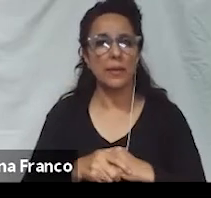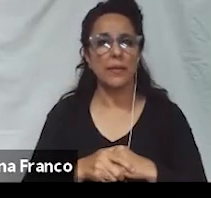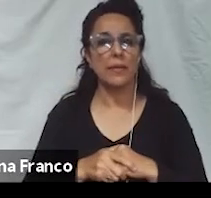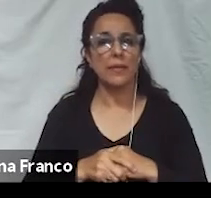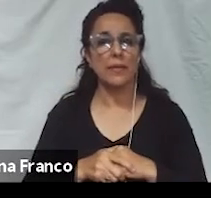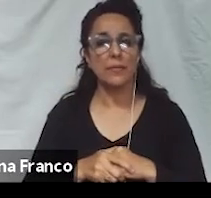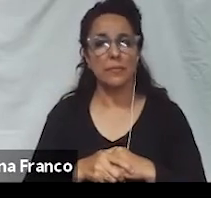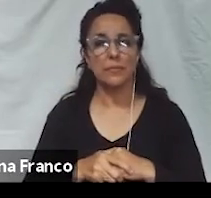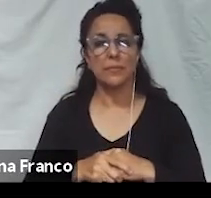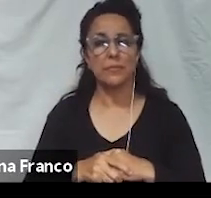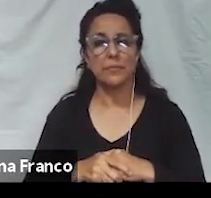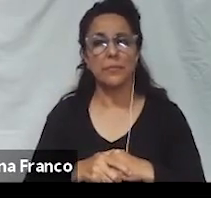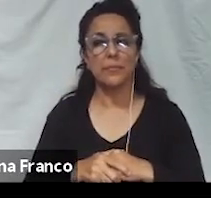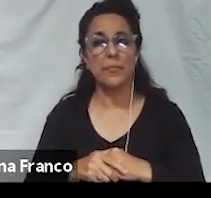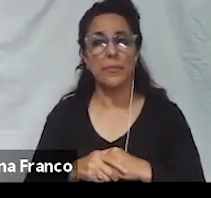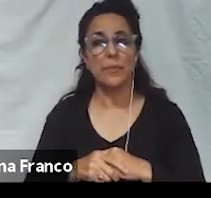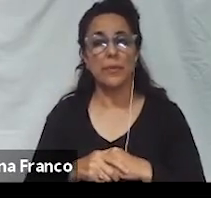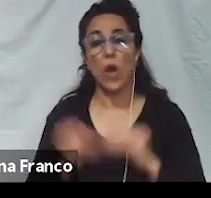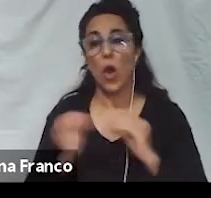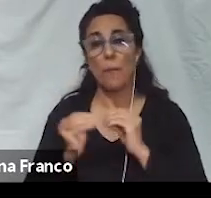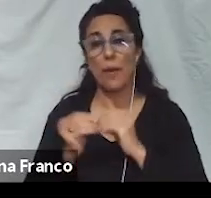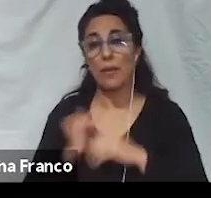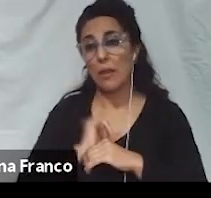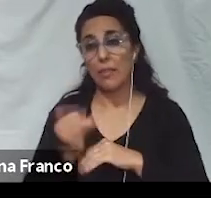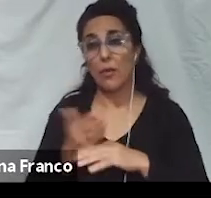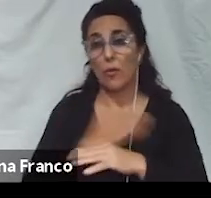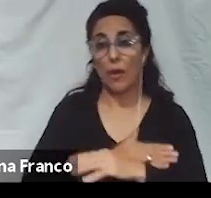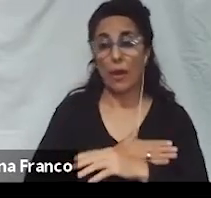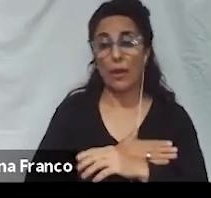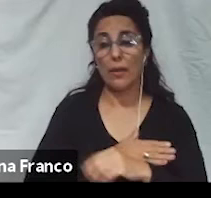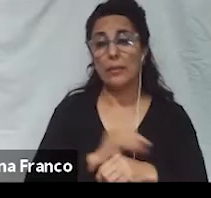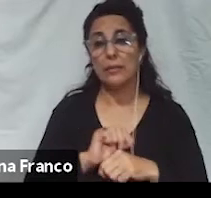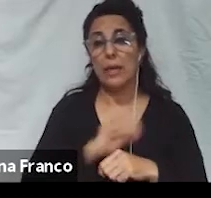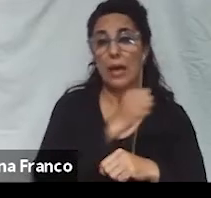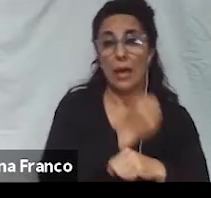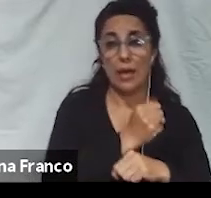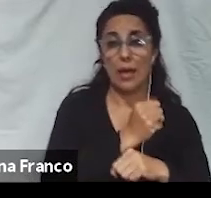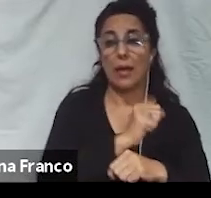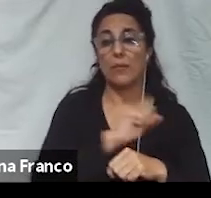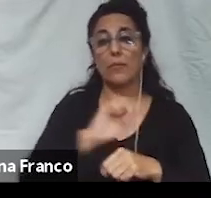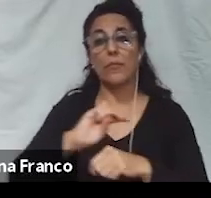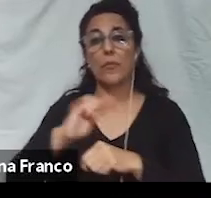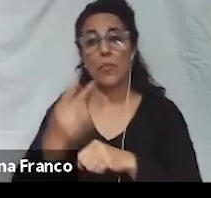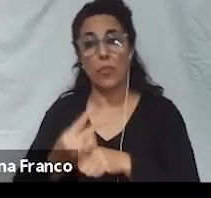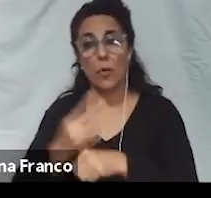que como Rocío decía hace unos momentos, puede ser de nivel A, nivel AA o nivel